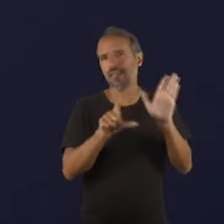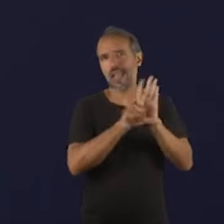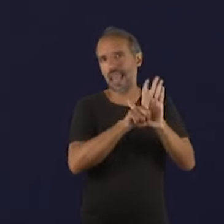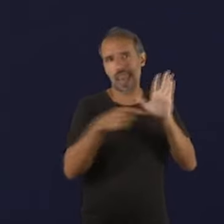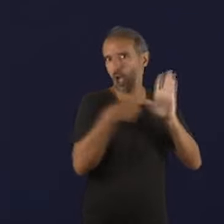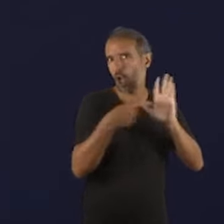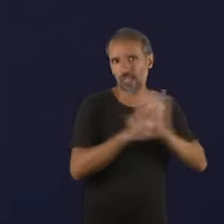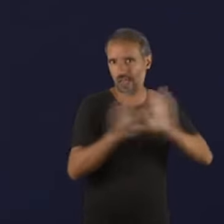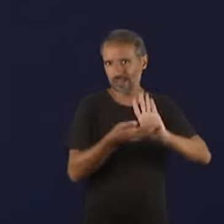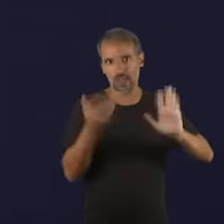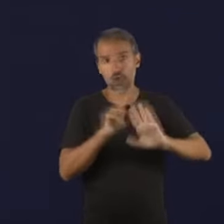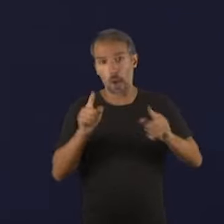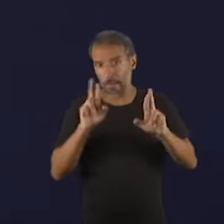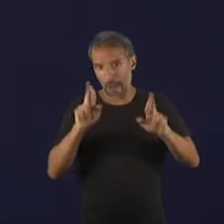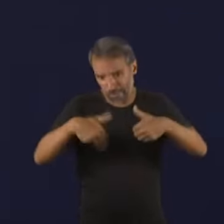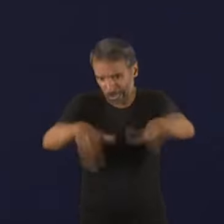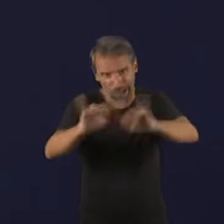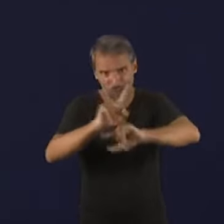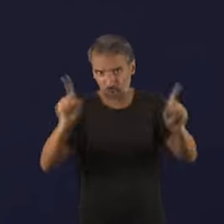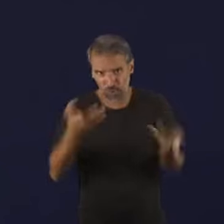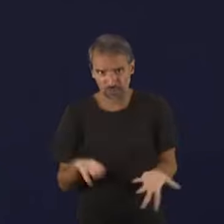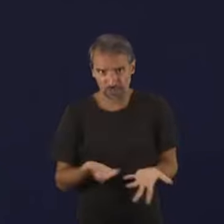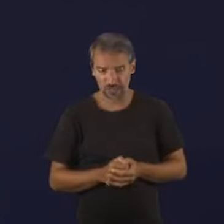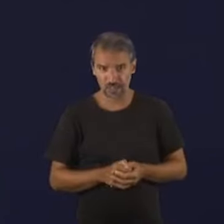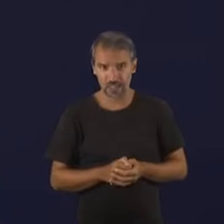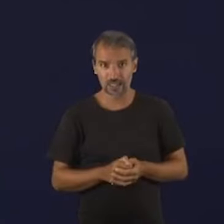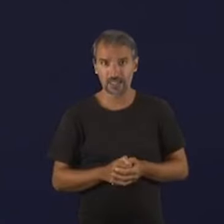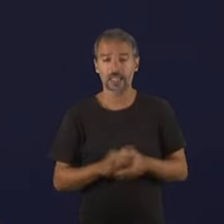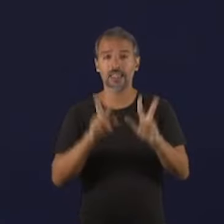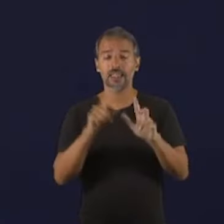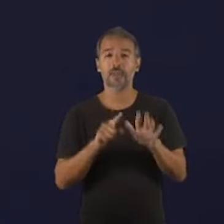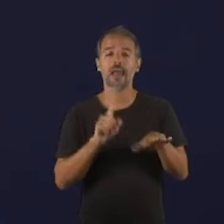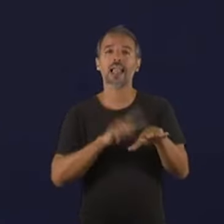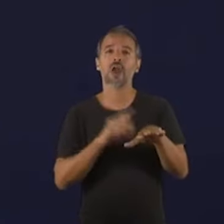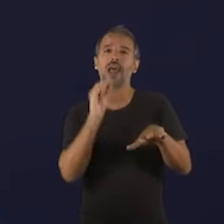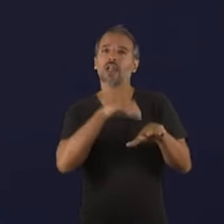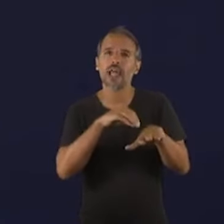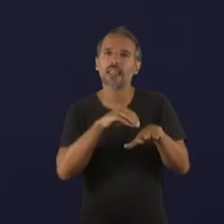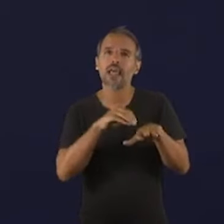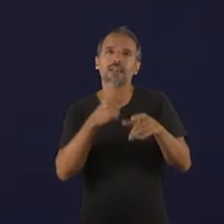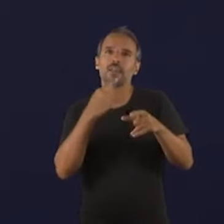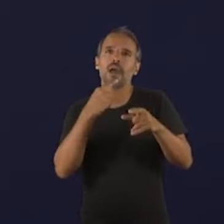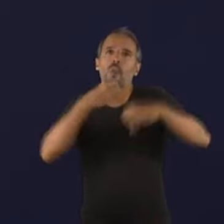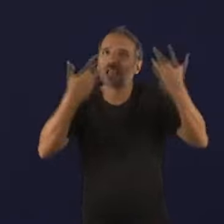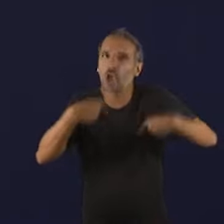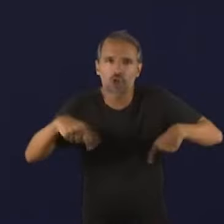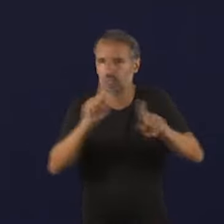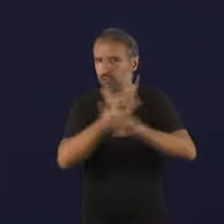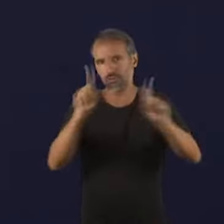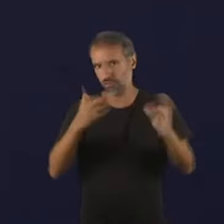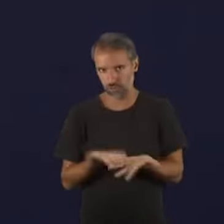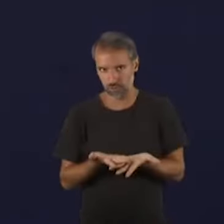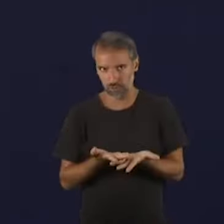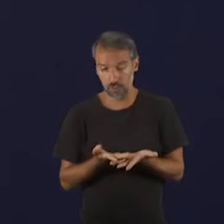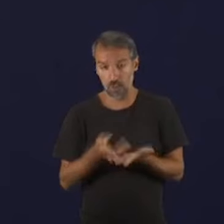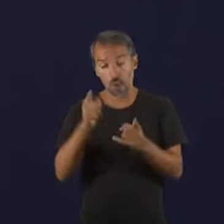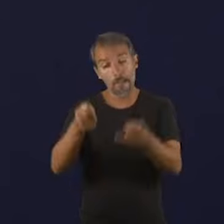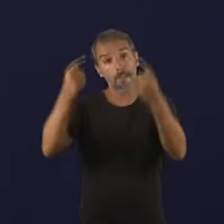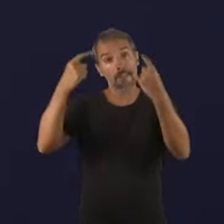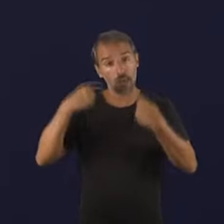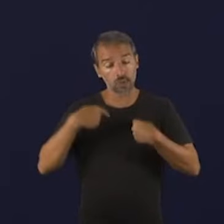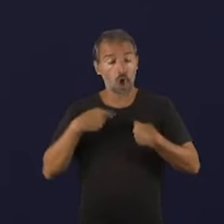a permitir en ningún ámbito y tampoco en la liquidación de horas extras pero a tu pregunta por supuesto que